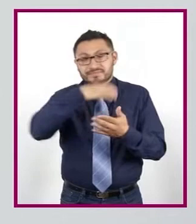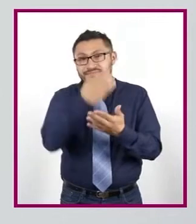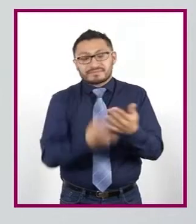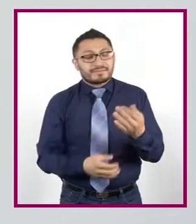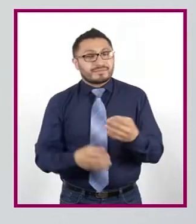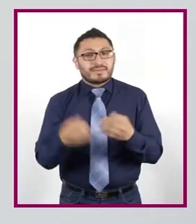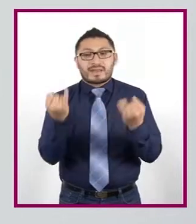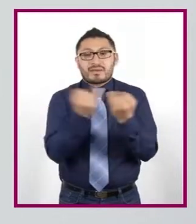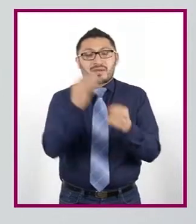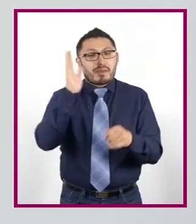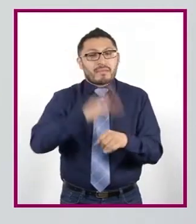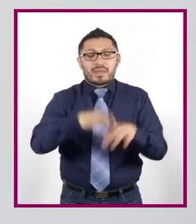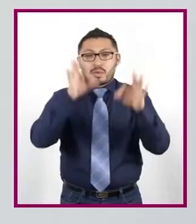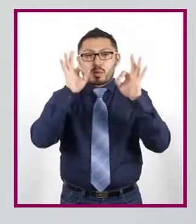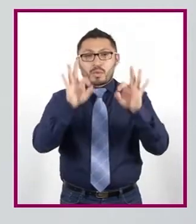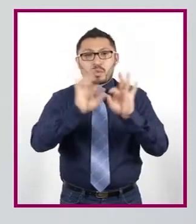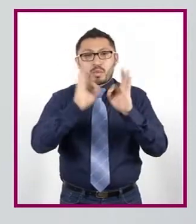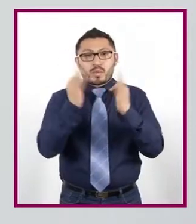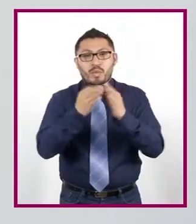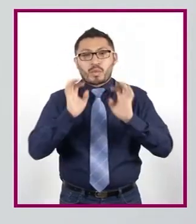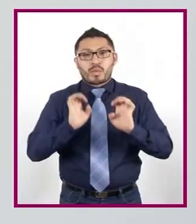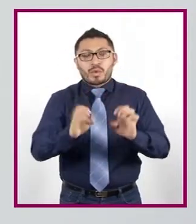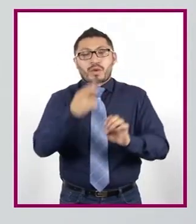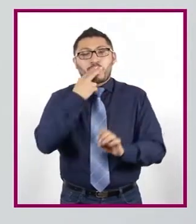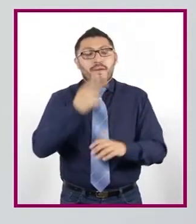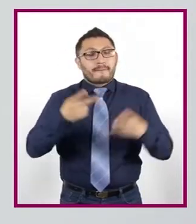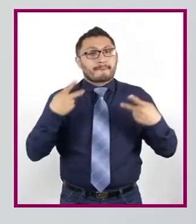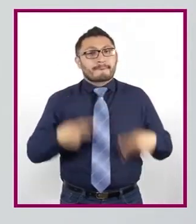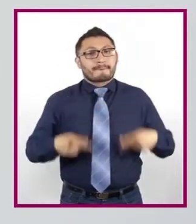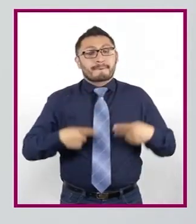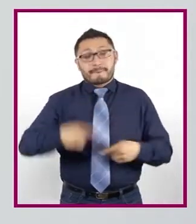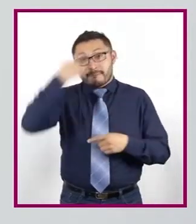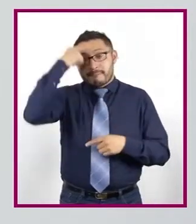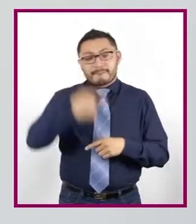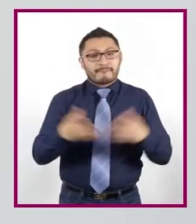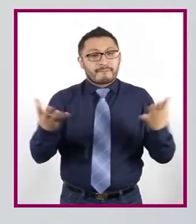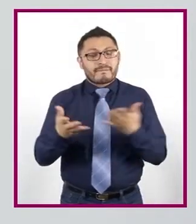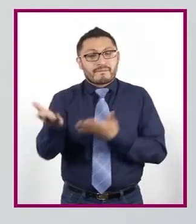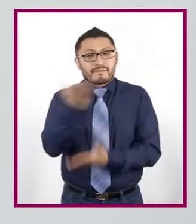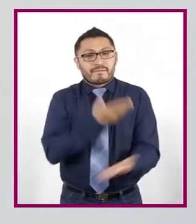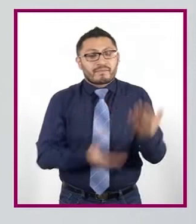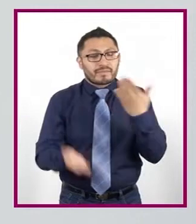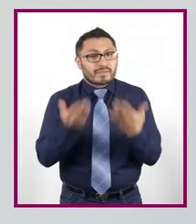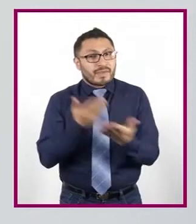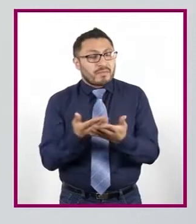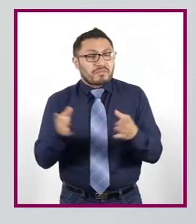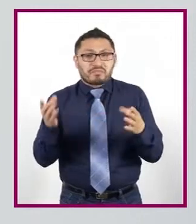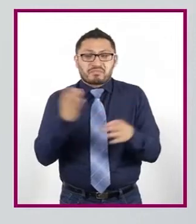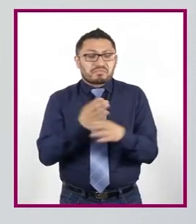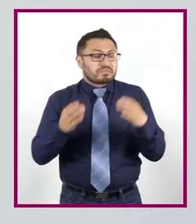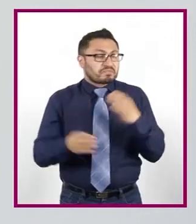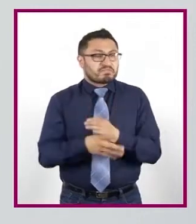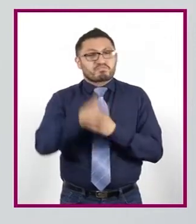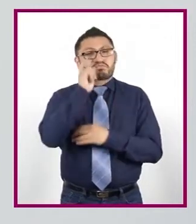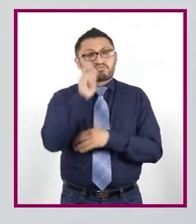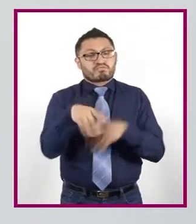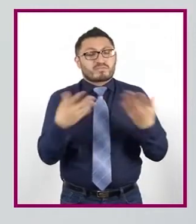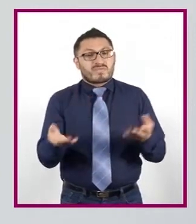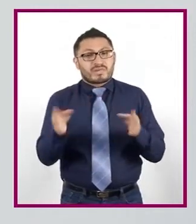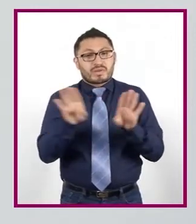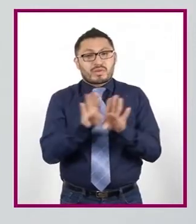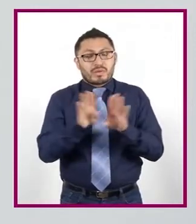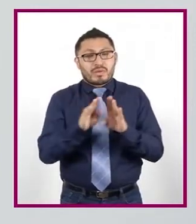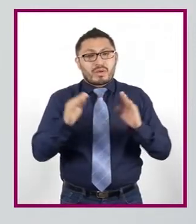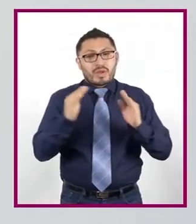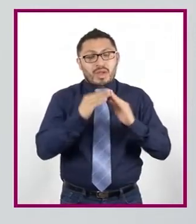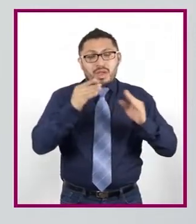es uno de los más formales y utilizados por las personas para realizar intercambio de bienes. Es decir, el traspaso